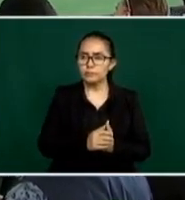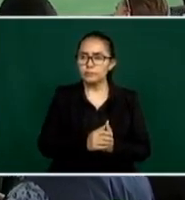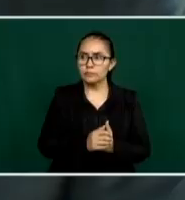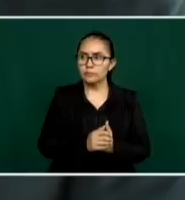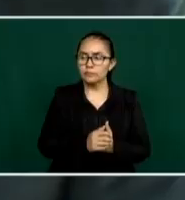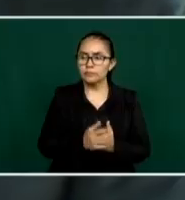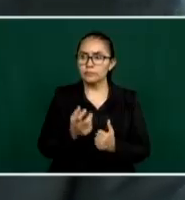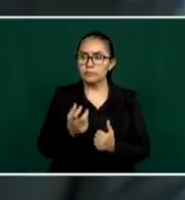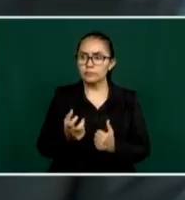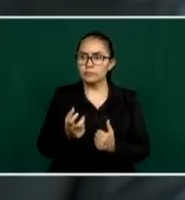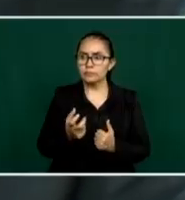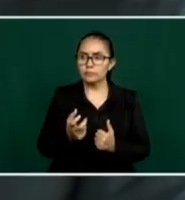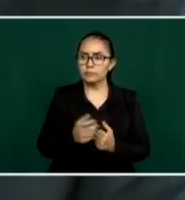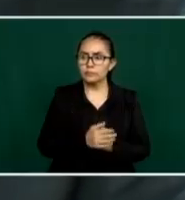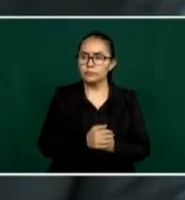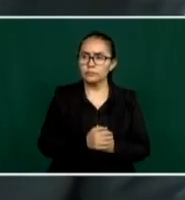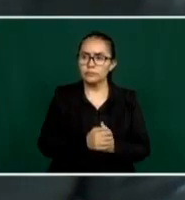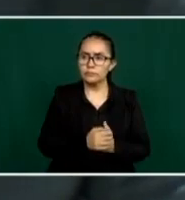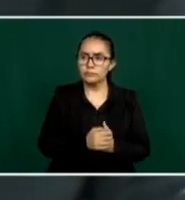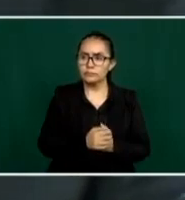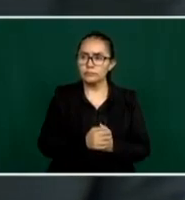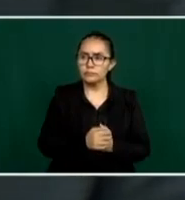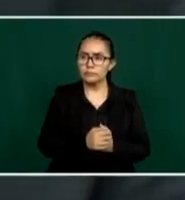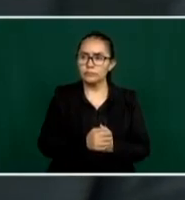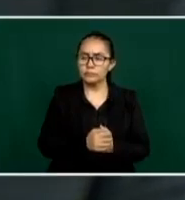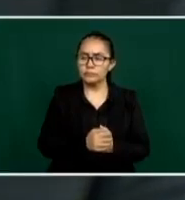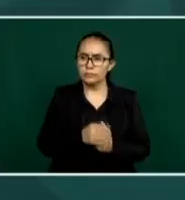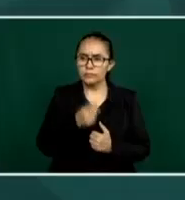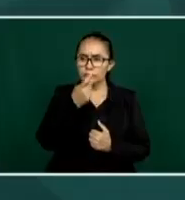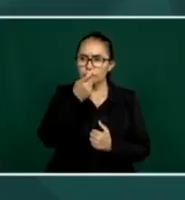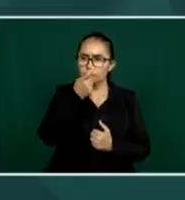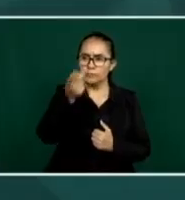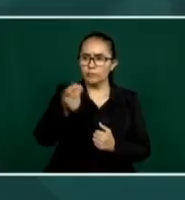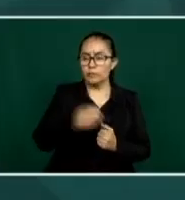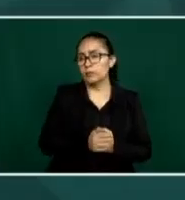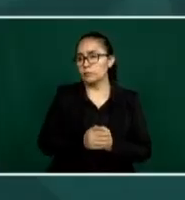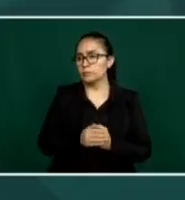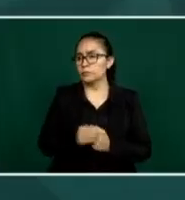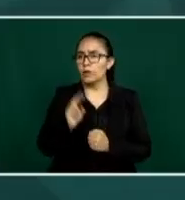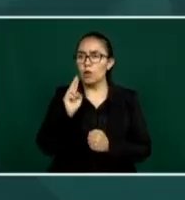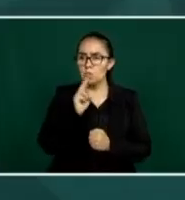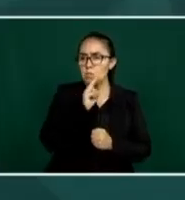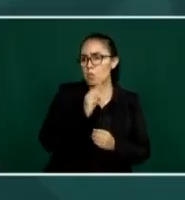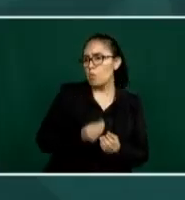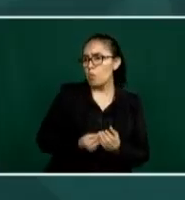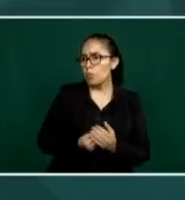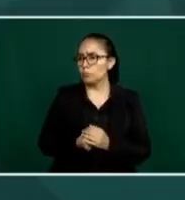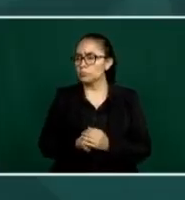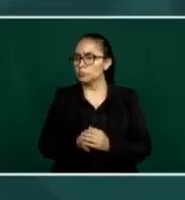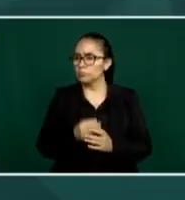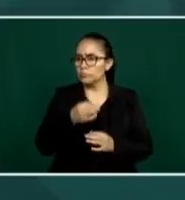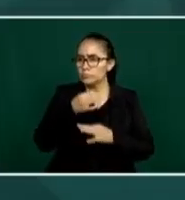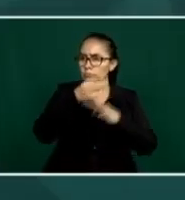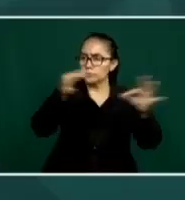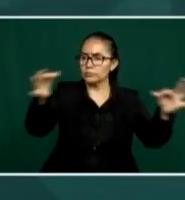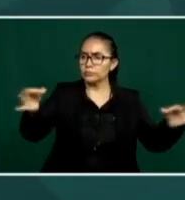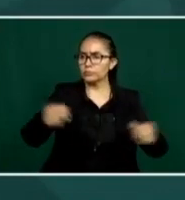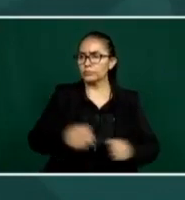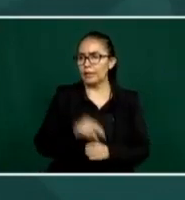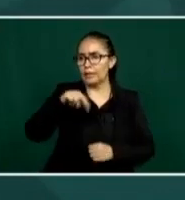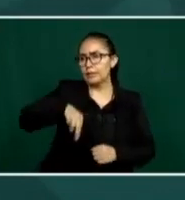esas injusticias. Les doy una buena noticia aquí en